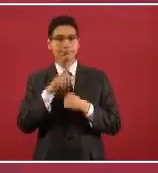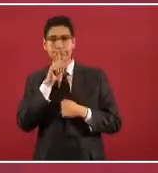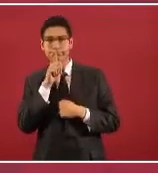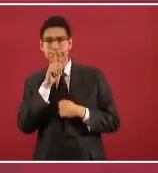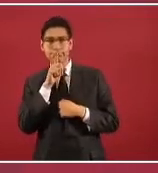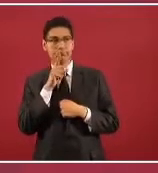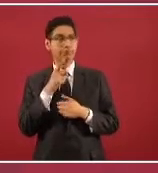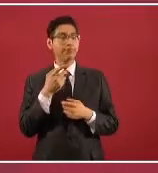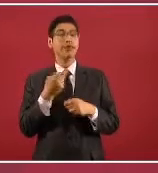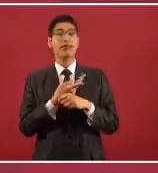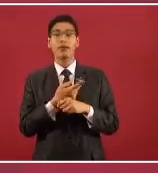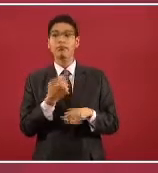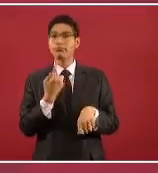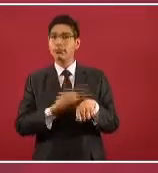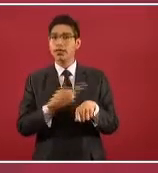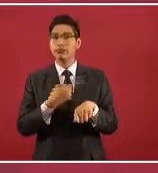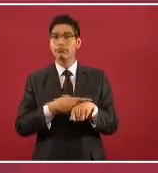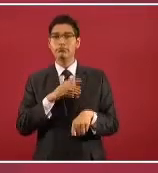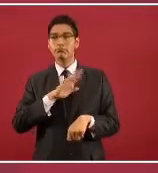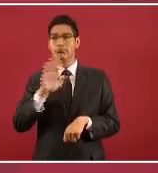fallecidos.